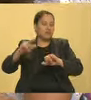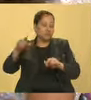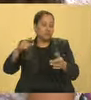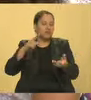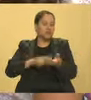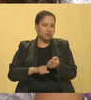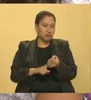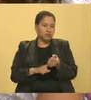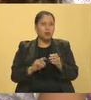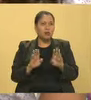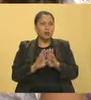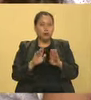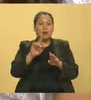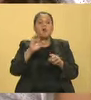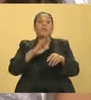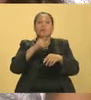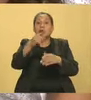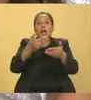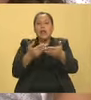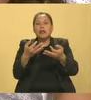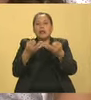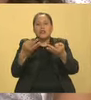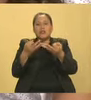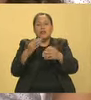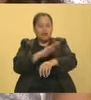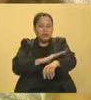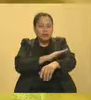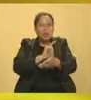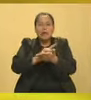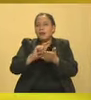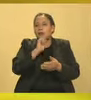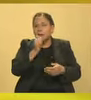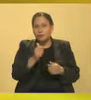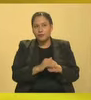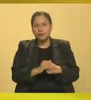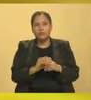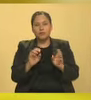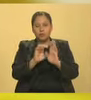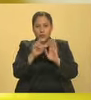no contribuimos a que exfoliemos. Ponemos una capa de crema